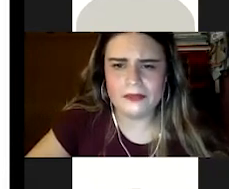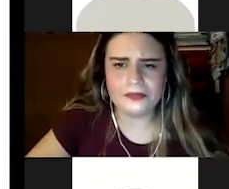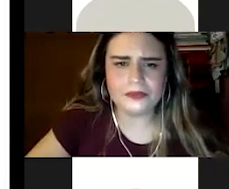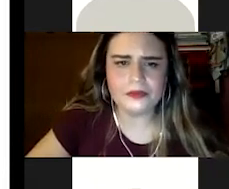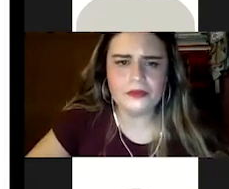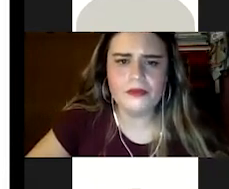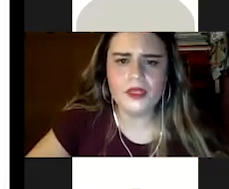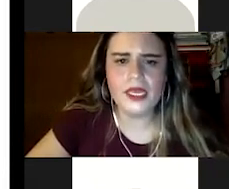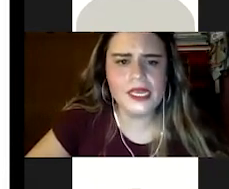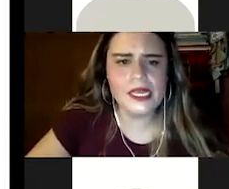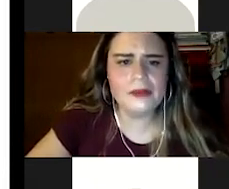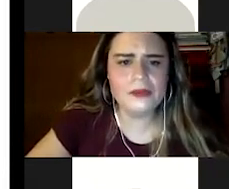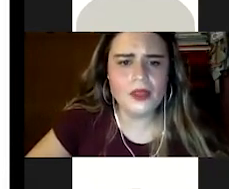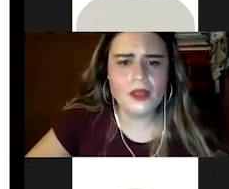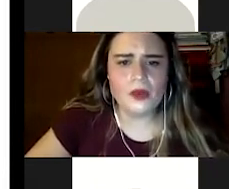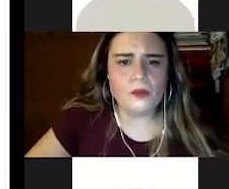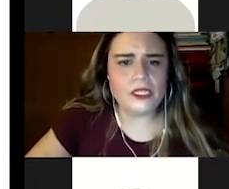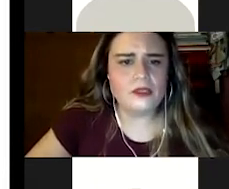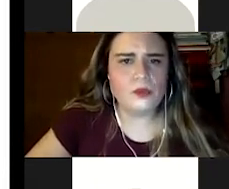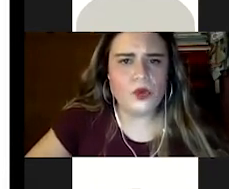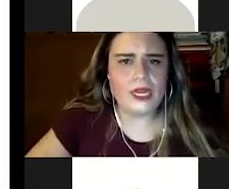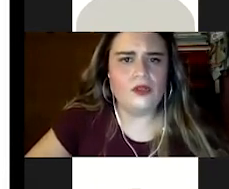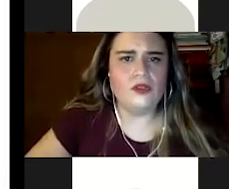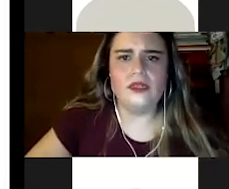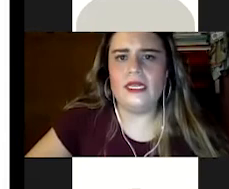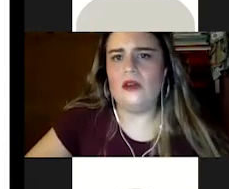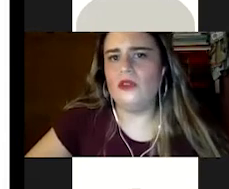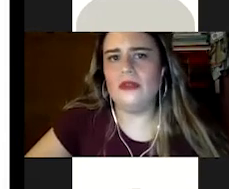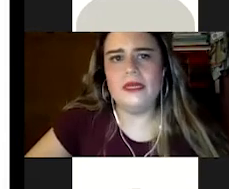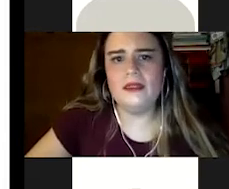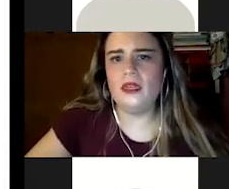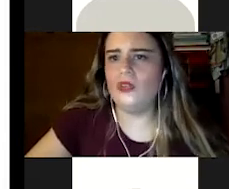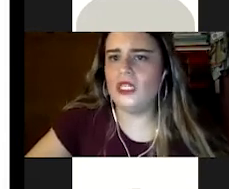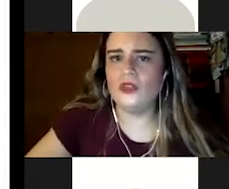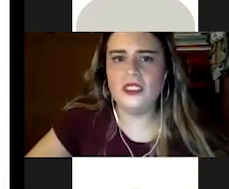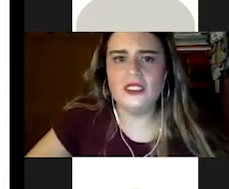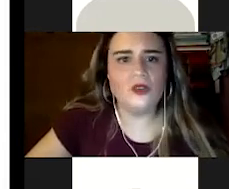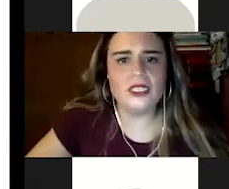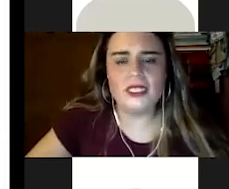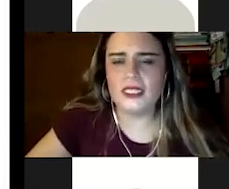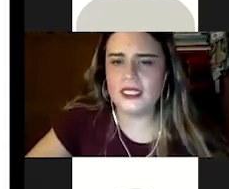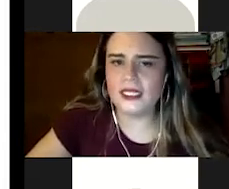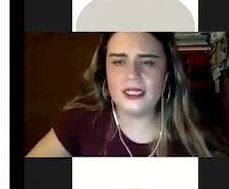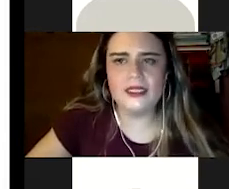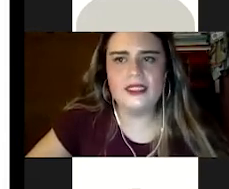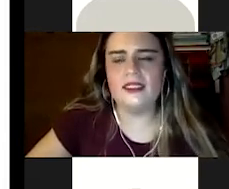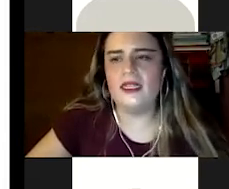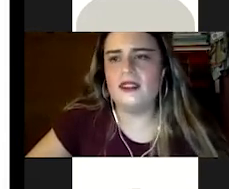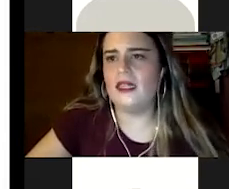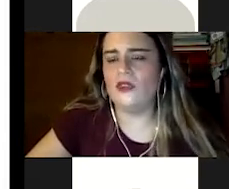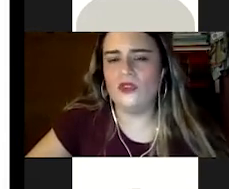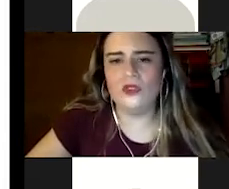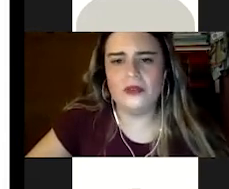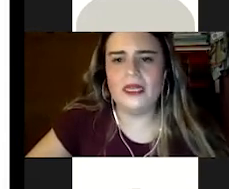2020. Y pues bueno, otra vez los actores del ODS 17 están